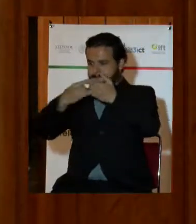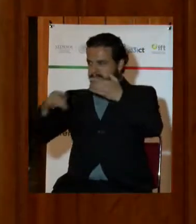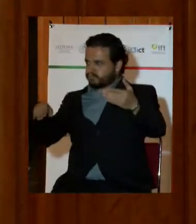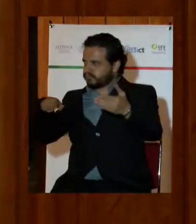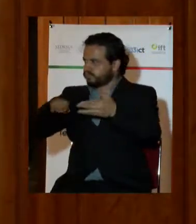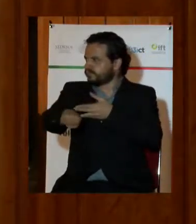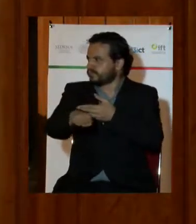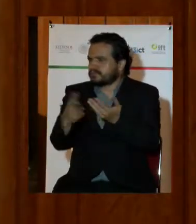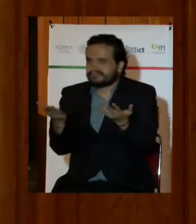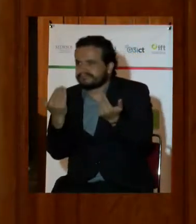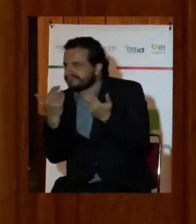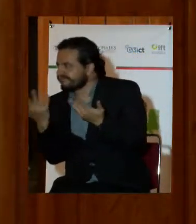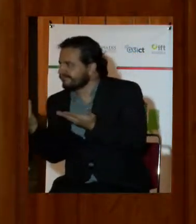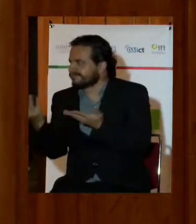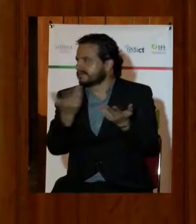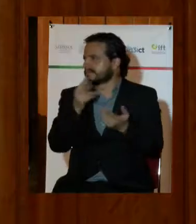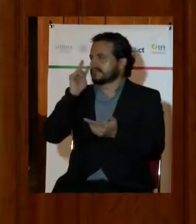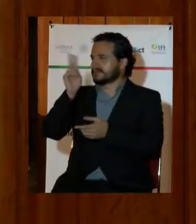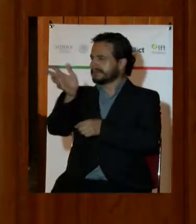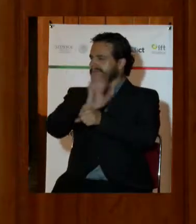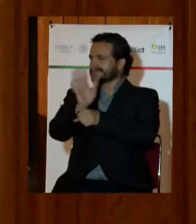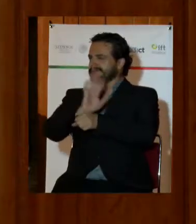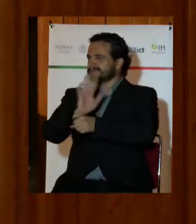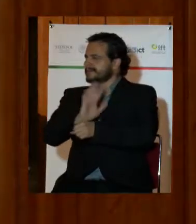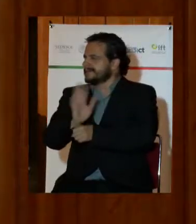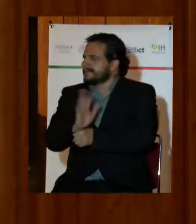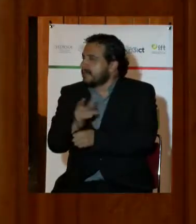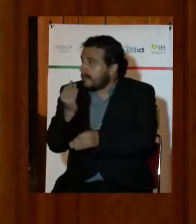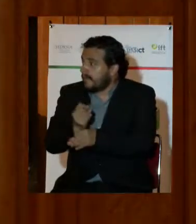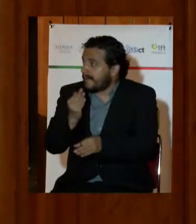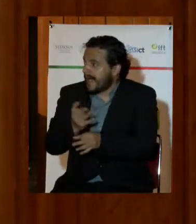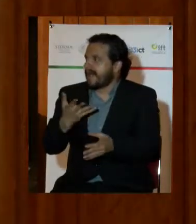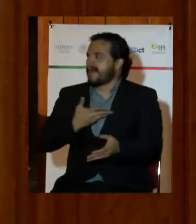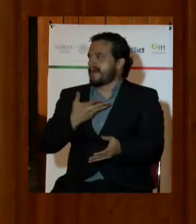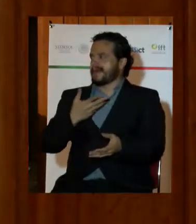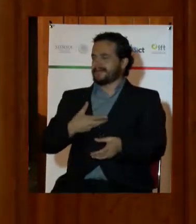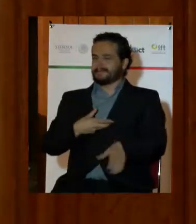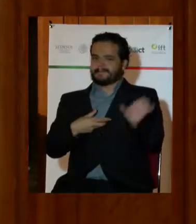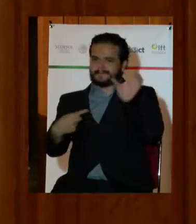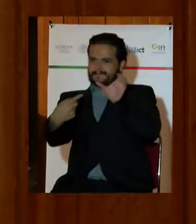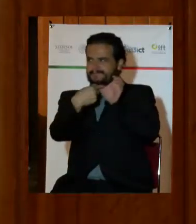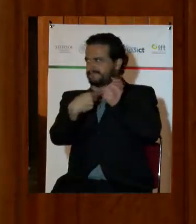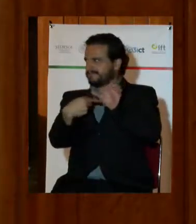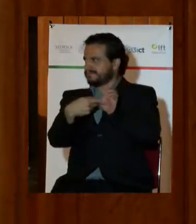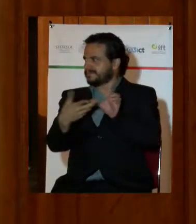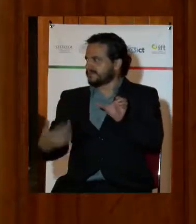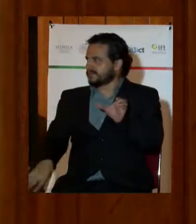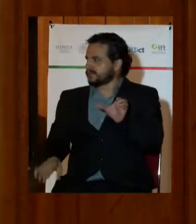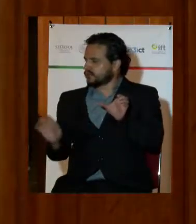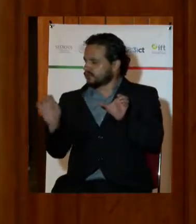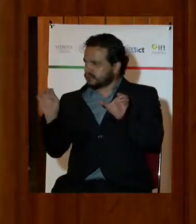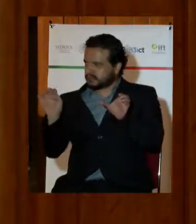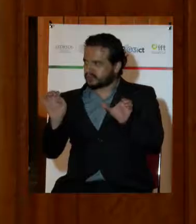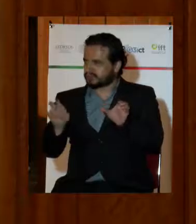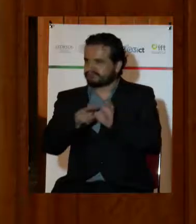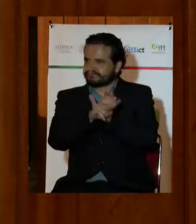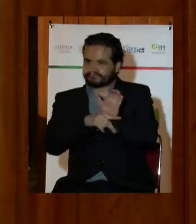divertido y decían, sí, pero ahora todo el mundo trae una supercomputadora en su bolsillo, que la utilizan para ver videos de YouTube mientras están en el